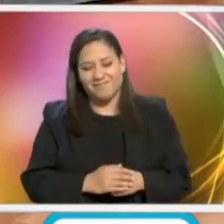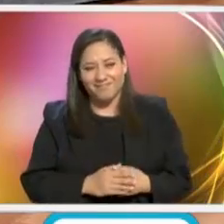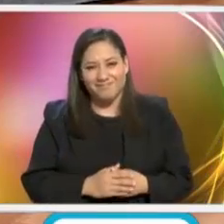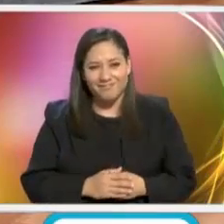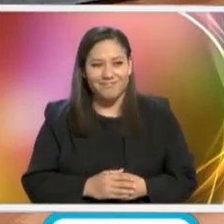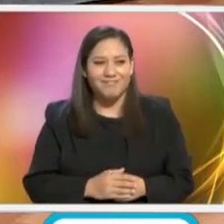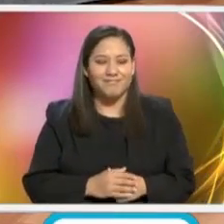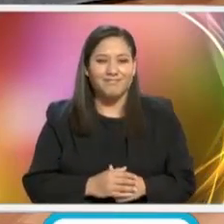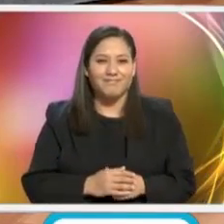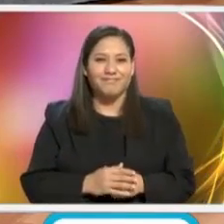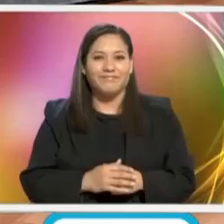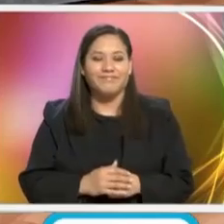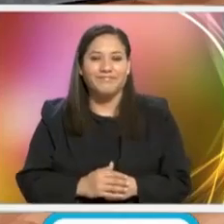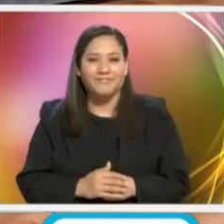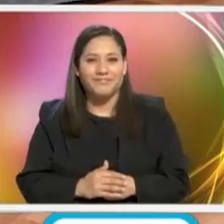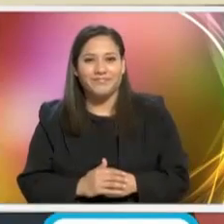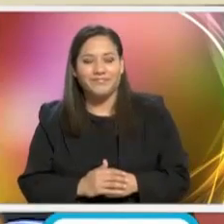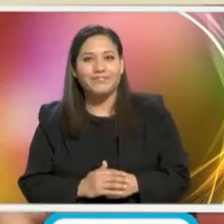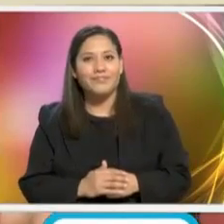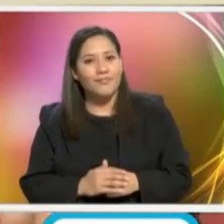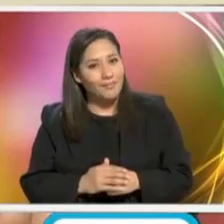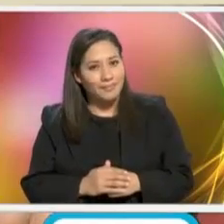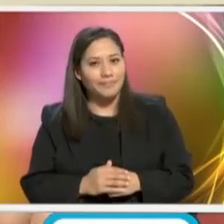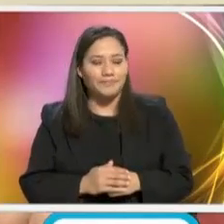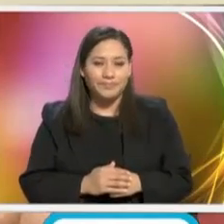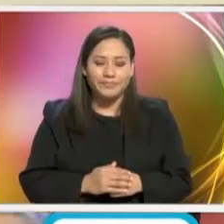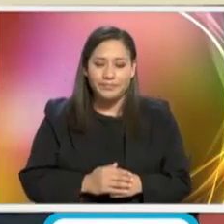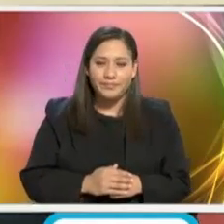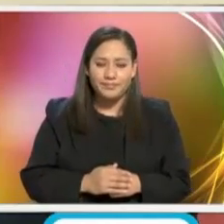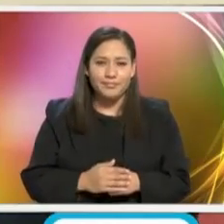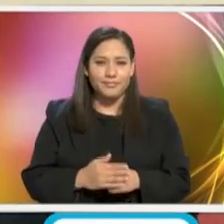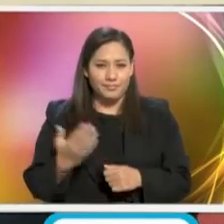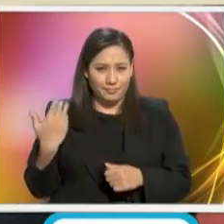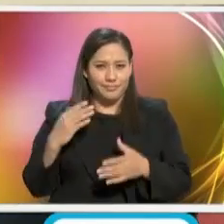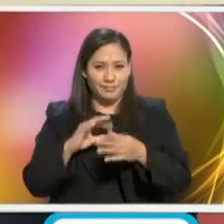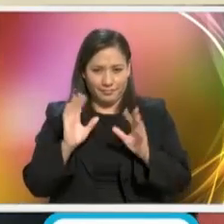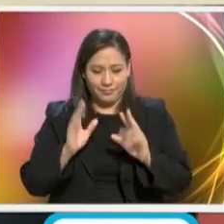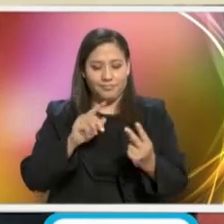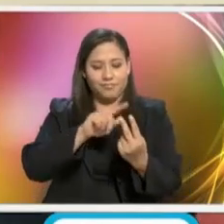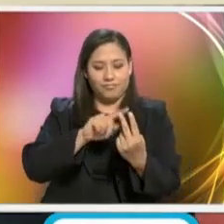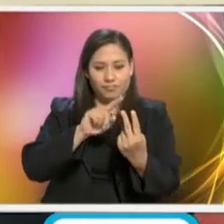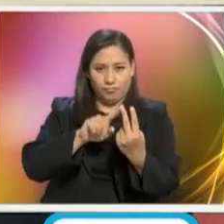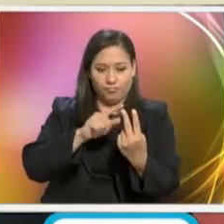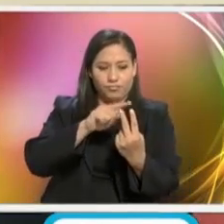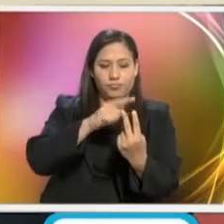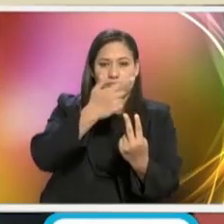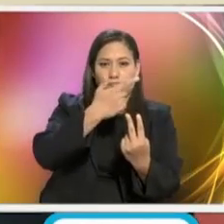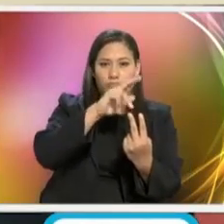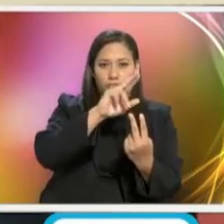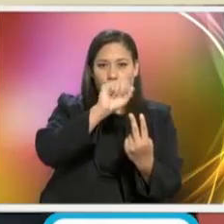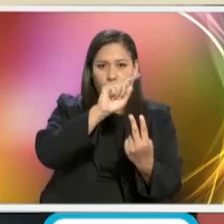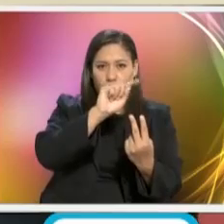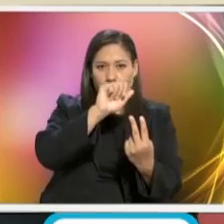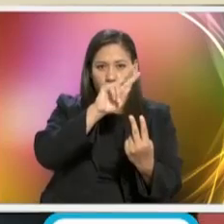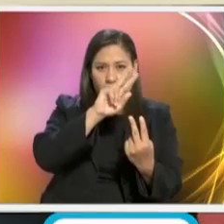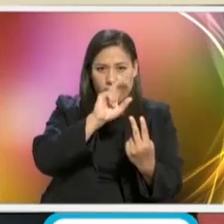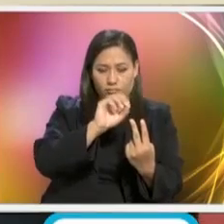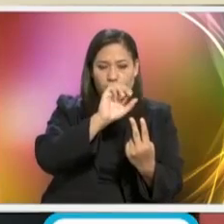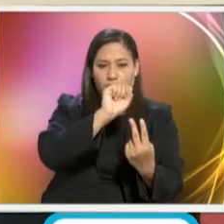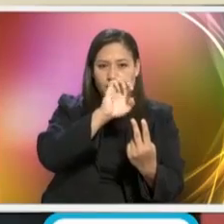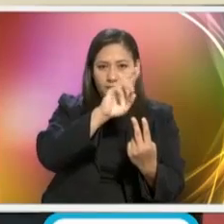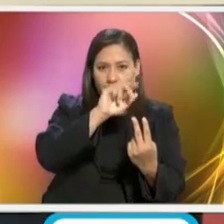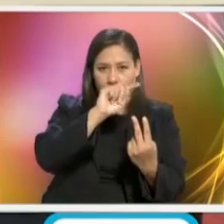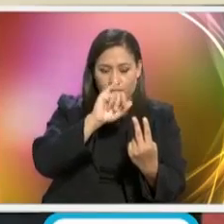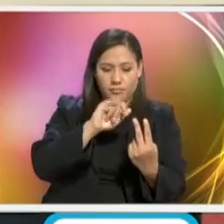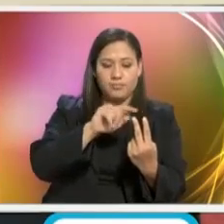sí. Claro. Entonces, bueno, como hablábamos, sí, los dos, Gustavo Cerati y Enrique Bunbury, nacen un 11 de